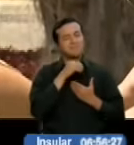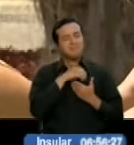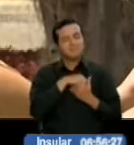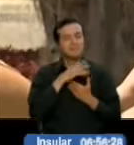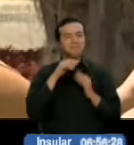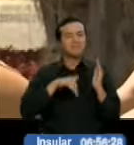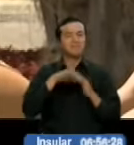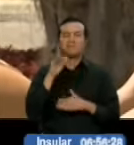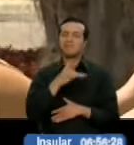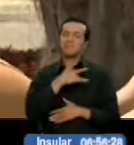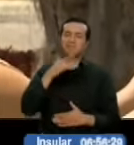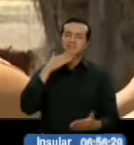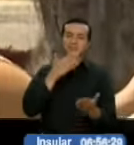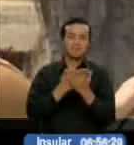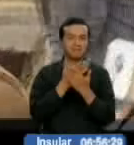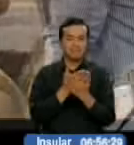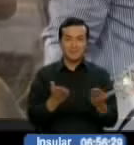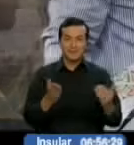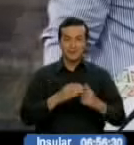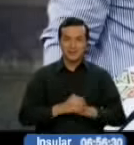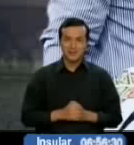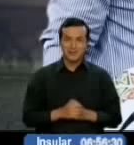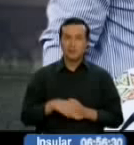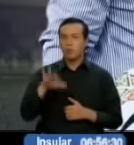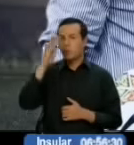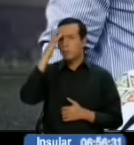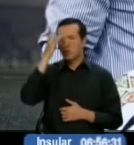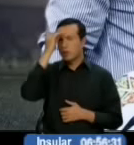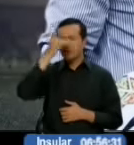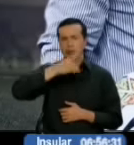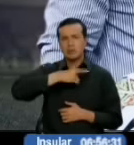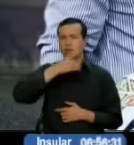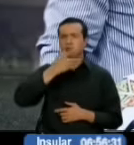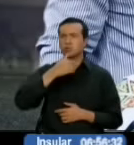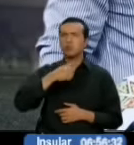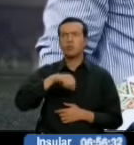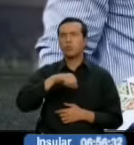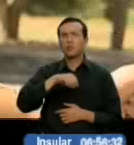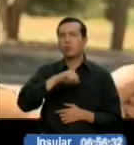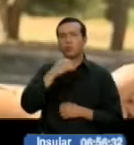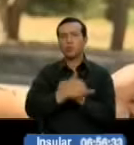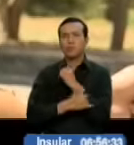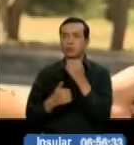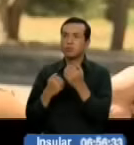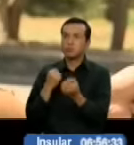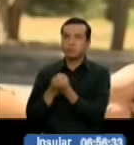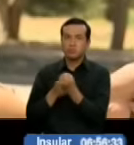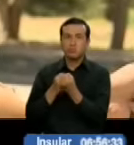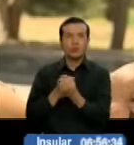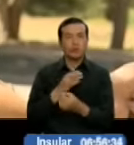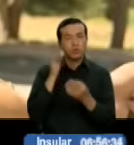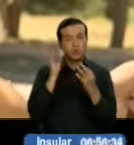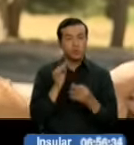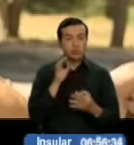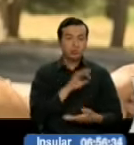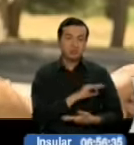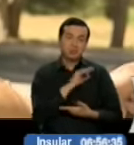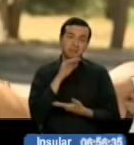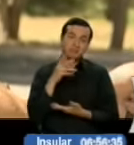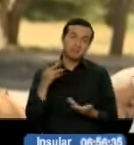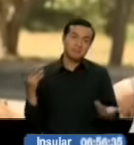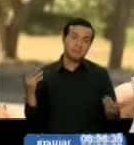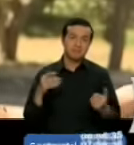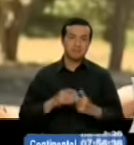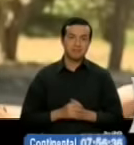el mayor de los agradecimientos a todos, ¿no? Motivos de su decisión y el nuevo reto. En este caso me surgió esta posibilidad,